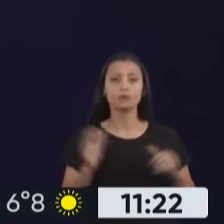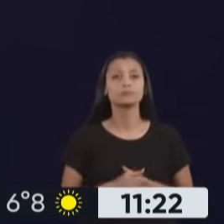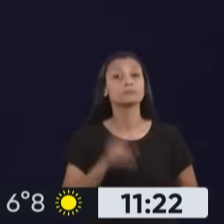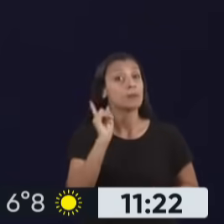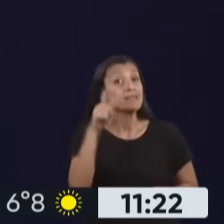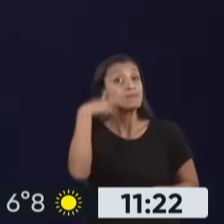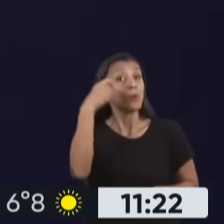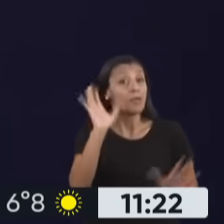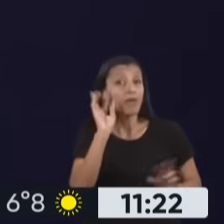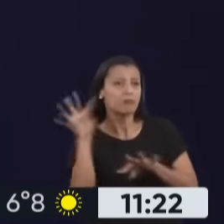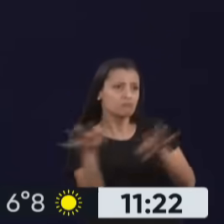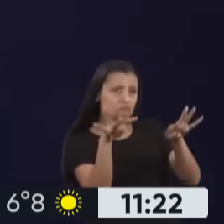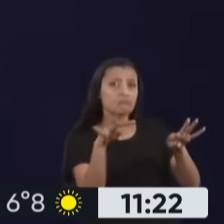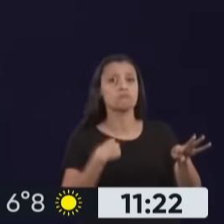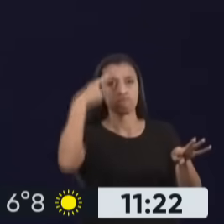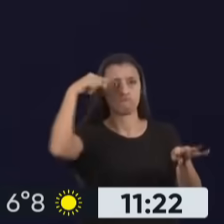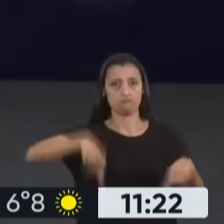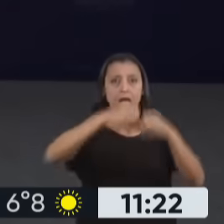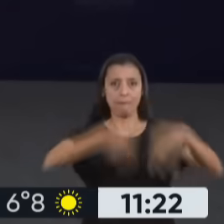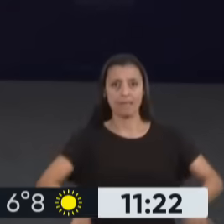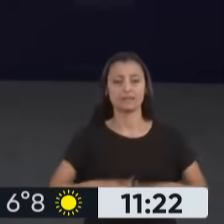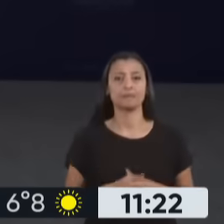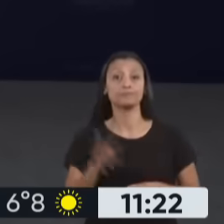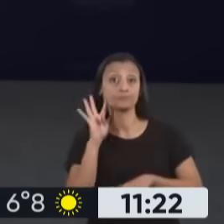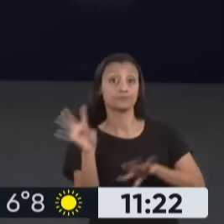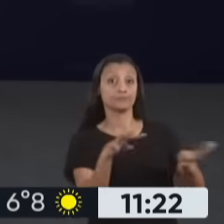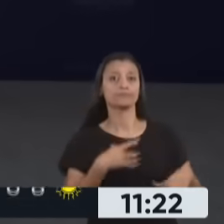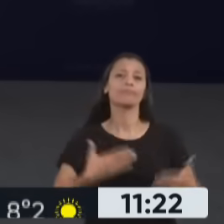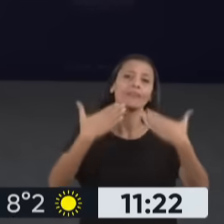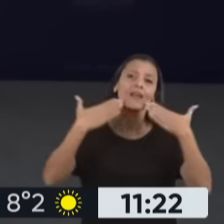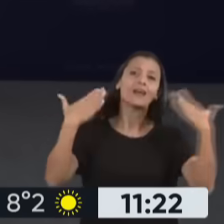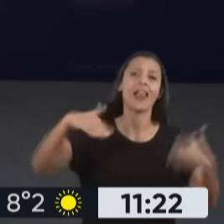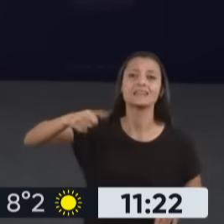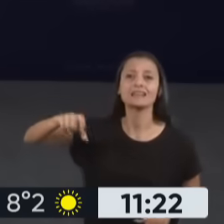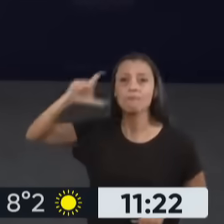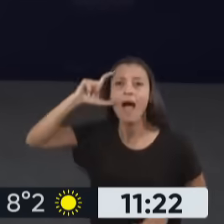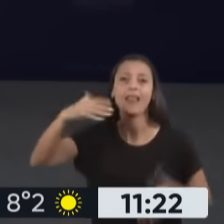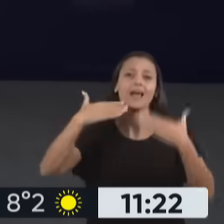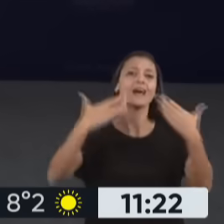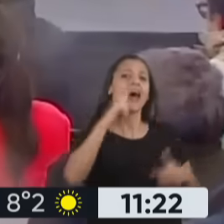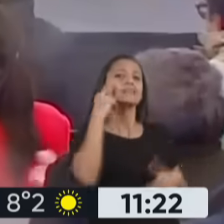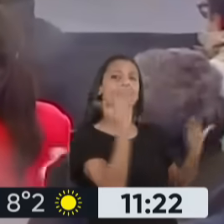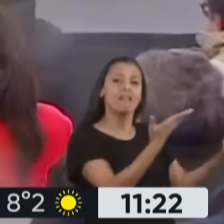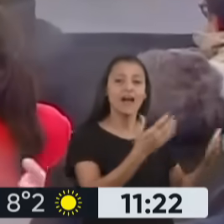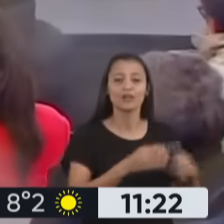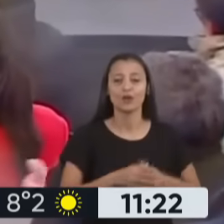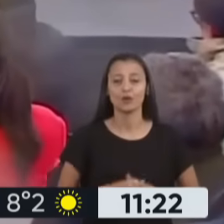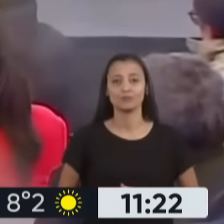que pienso arrancar la conferencia. Gracias, Male. Gracias, Alberto.